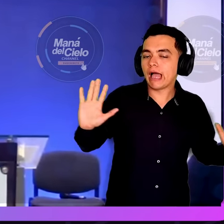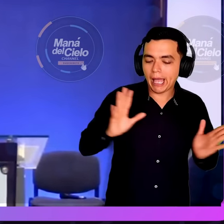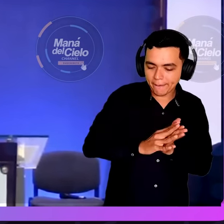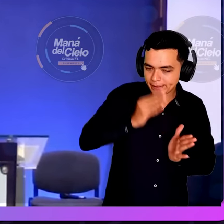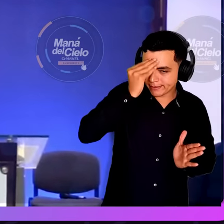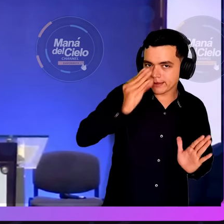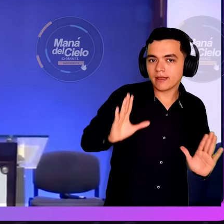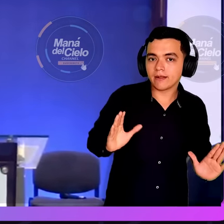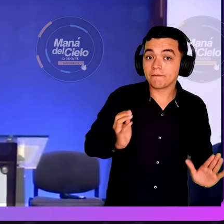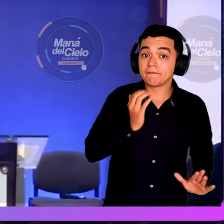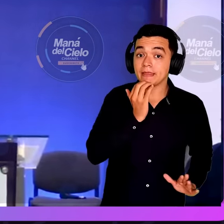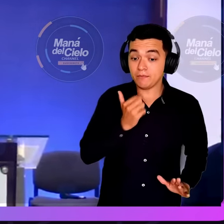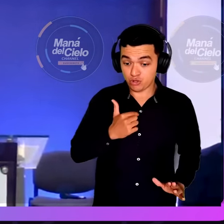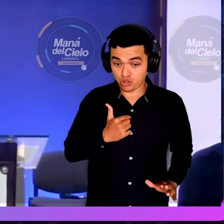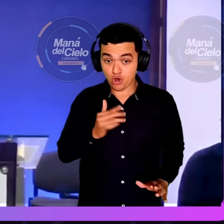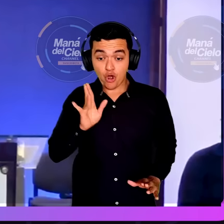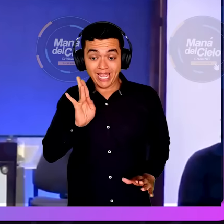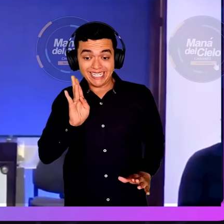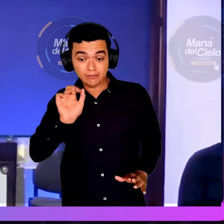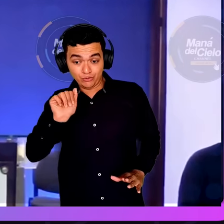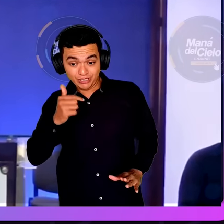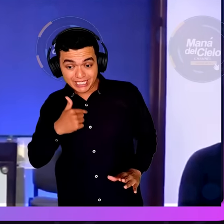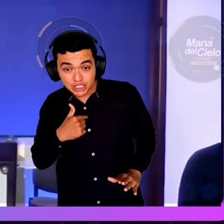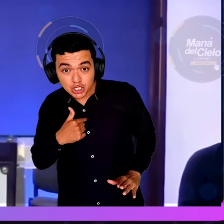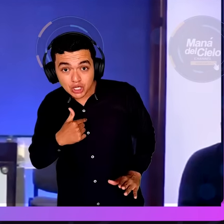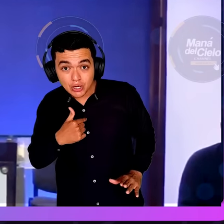porque tal vez había muchos hogares que no eran templo.